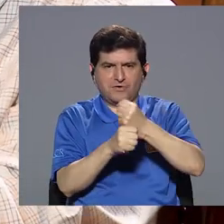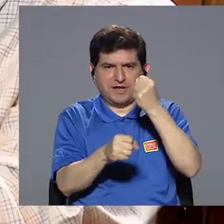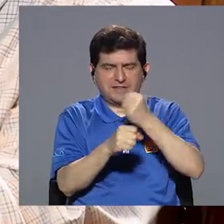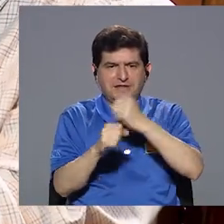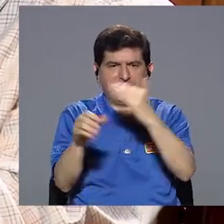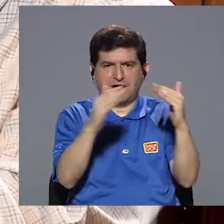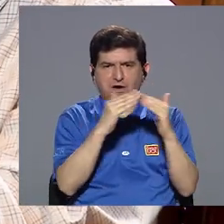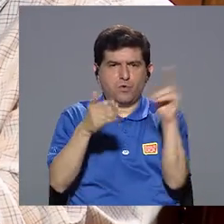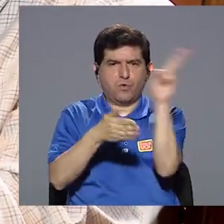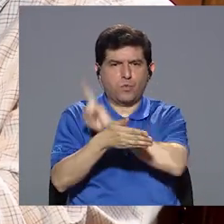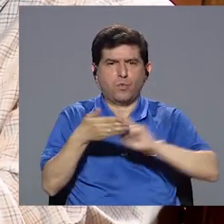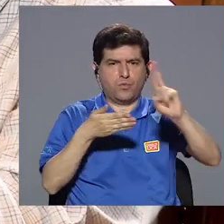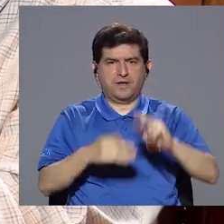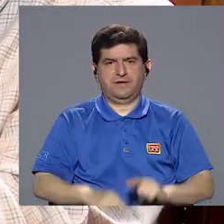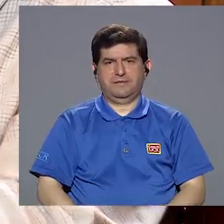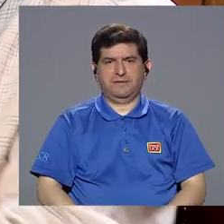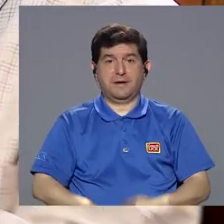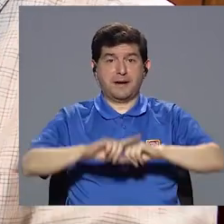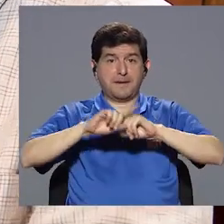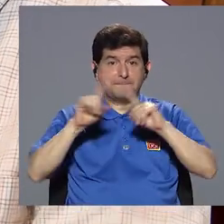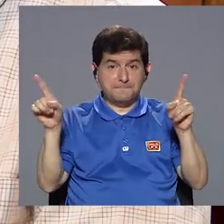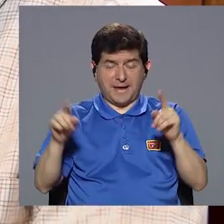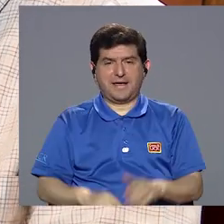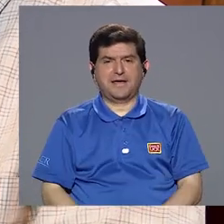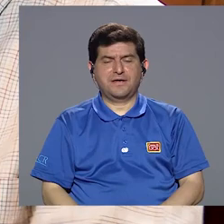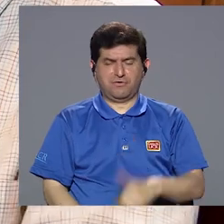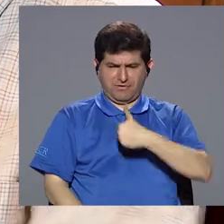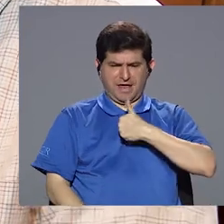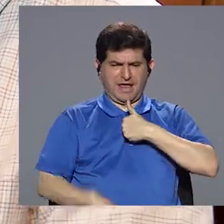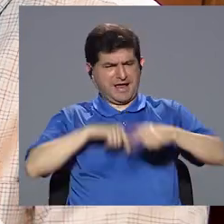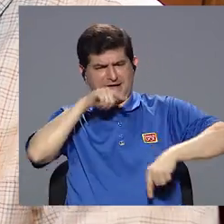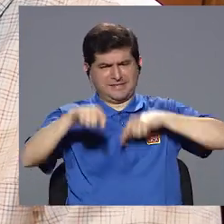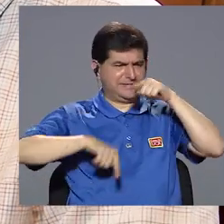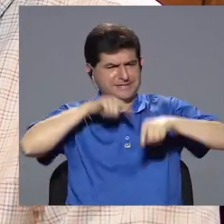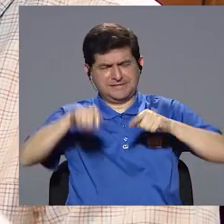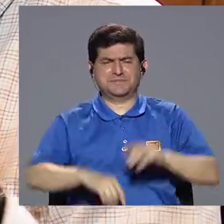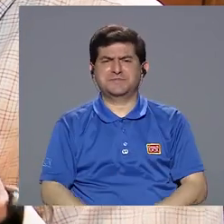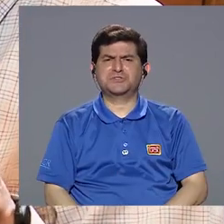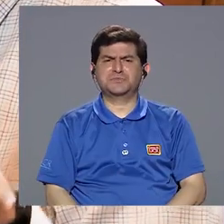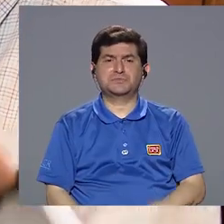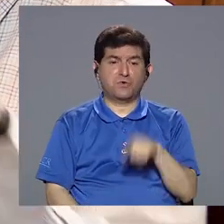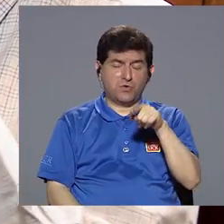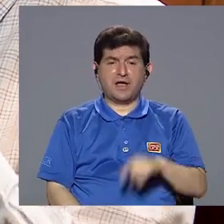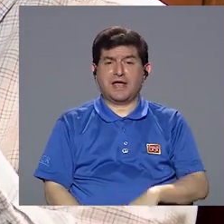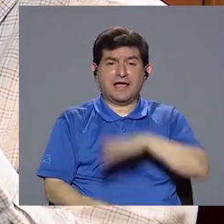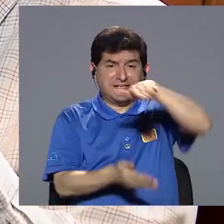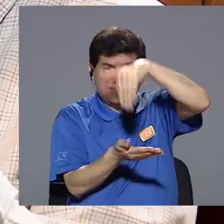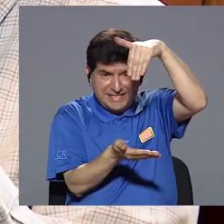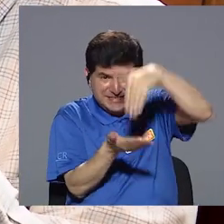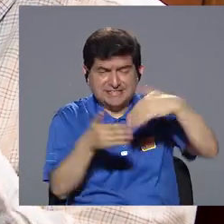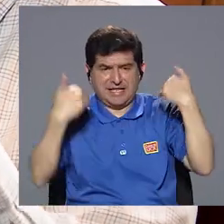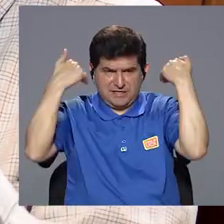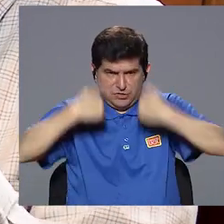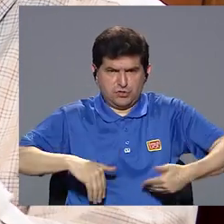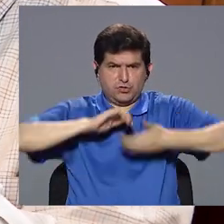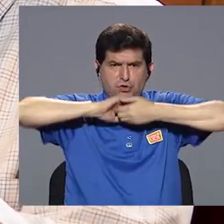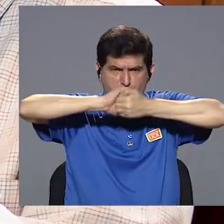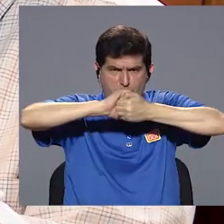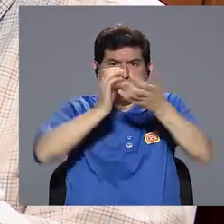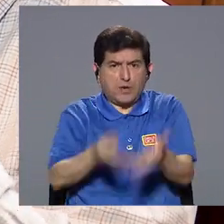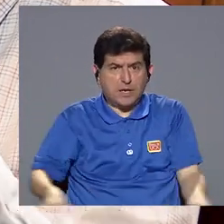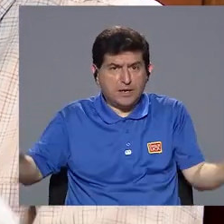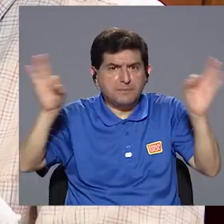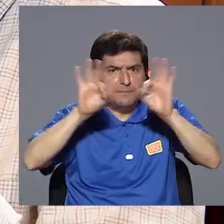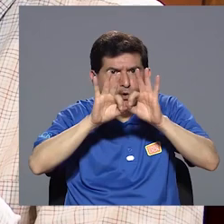directo a través del trabajo comunal universitario sin embargo y en un ejercicio de autocrítica yo creo que si bien ese tronco humanista y